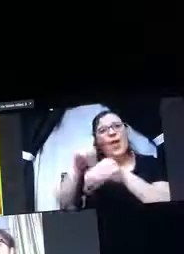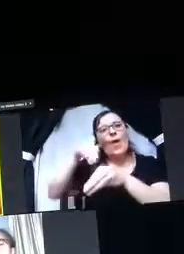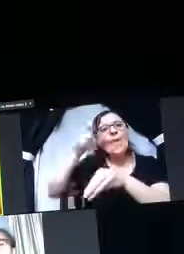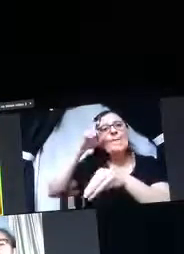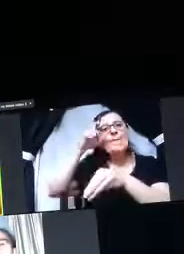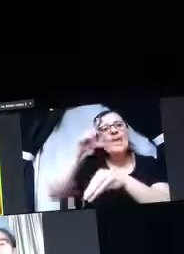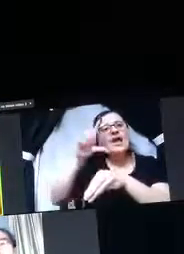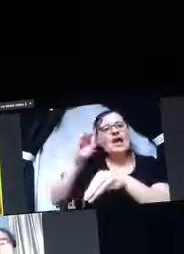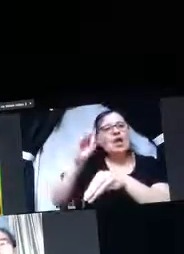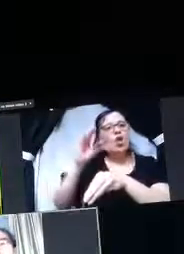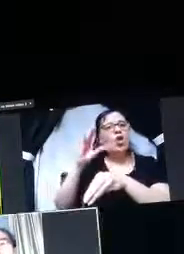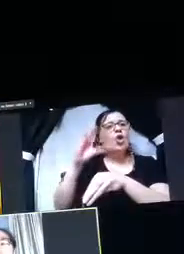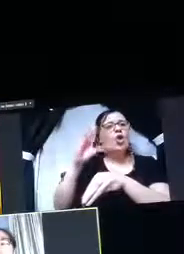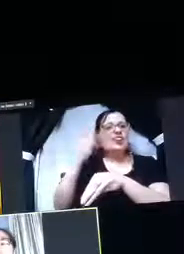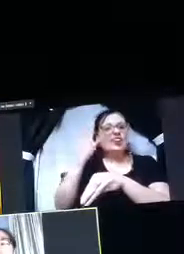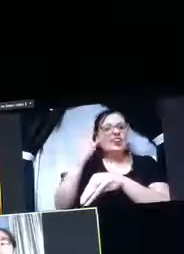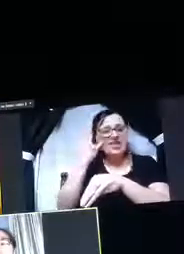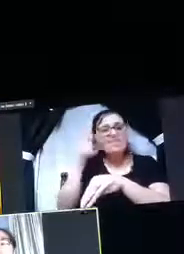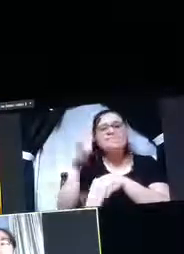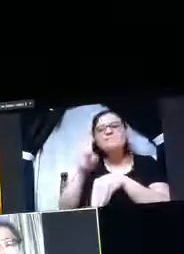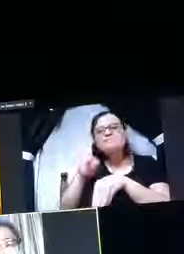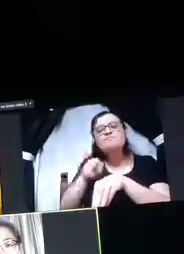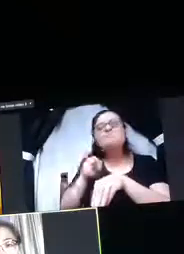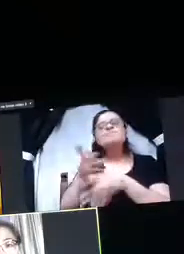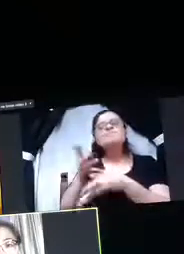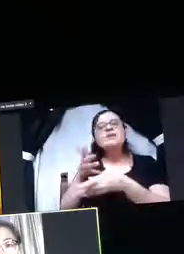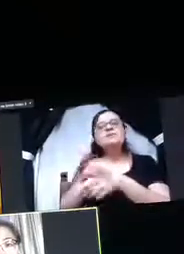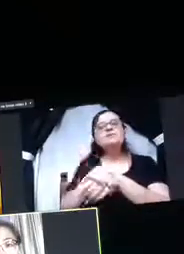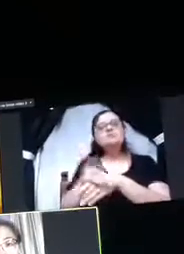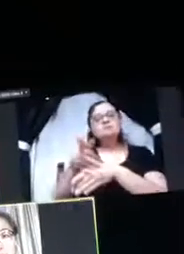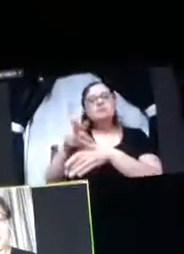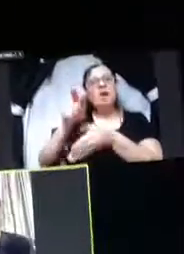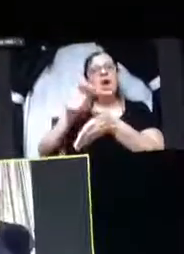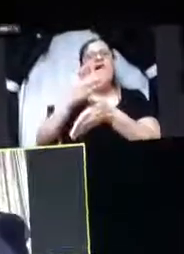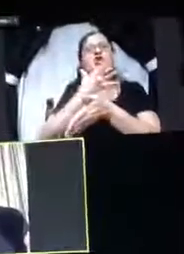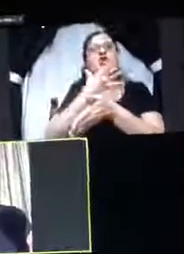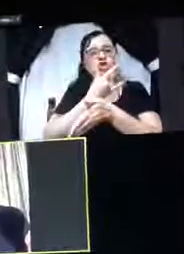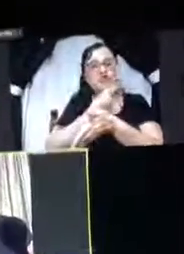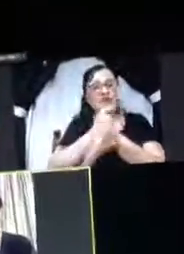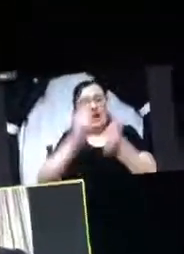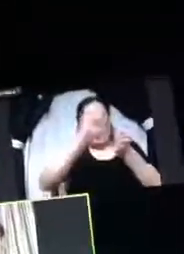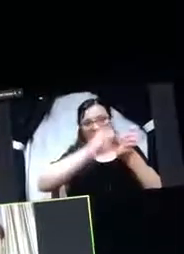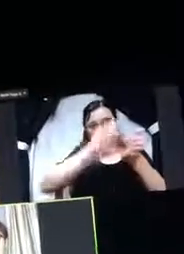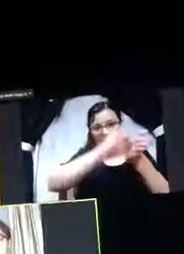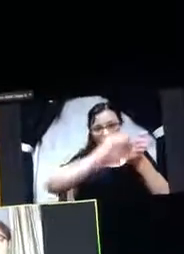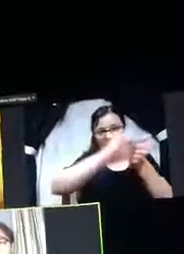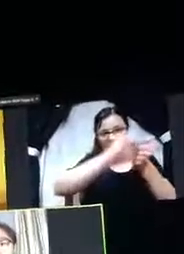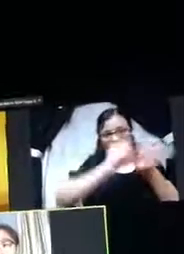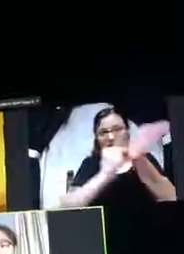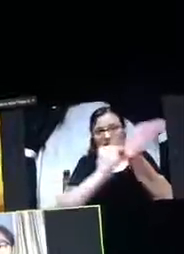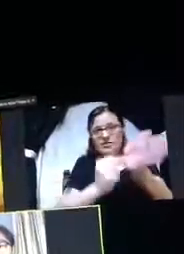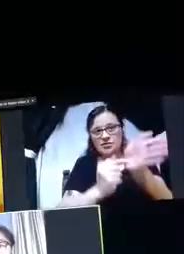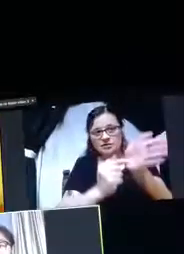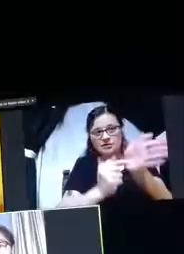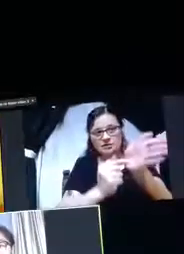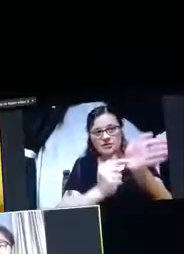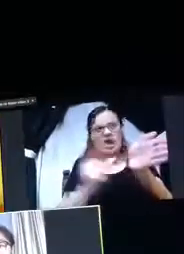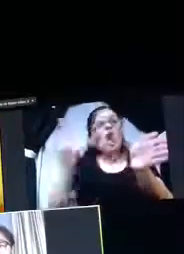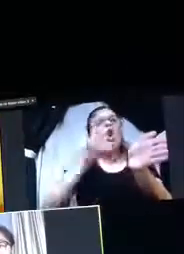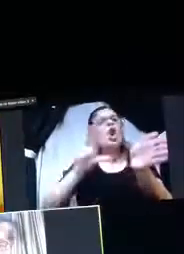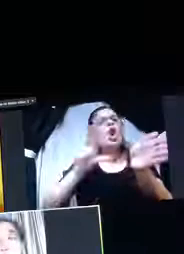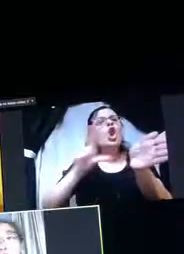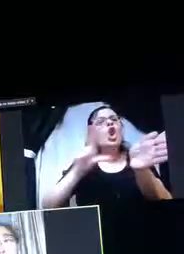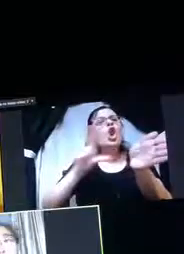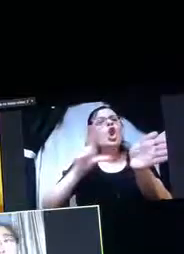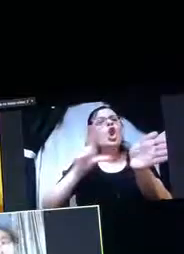esto? Para mí fue maravilloso. Era una oración que en logogenia se trabaja en